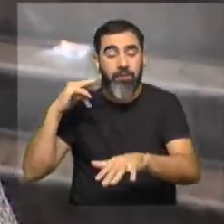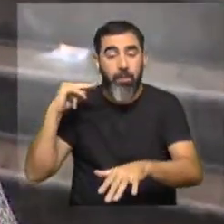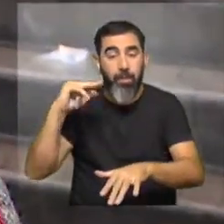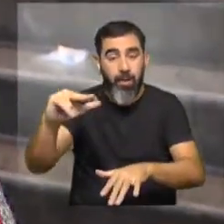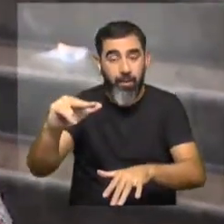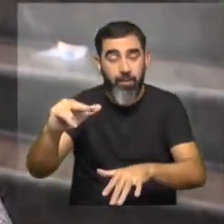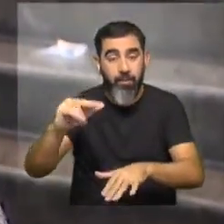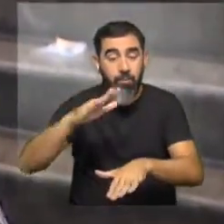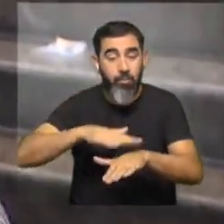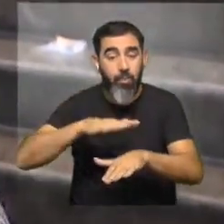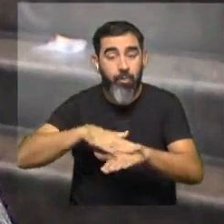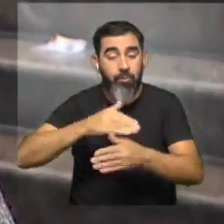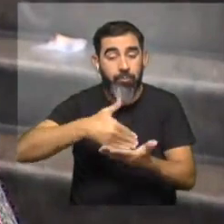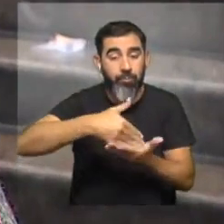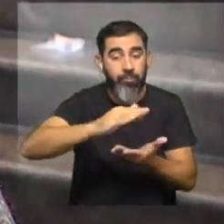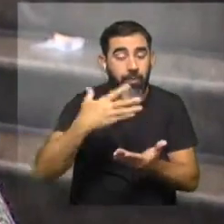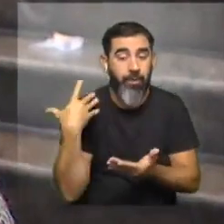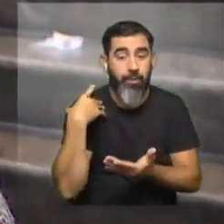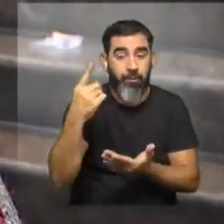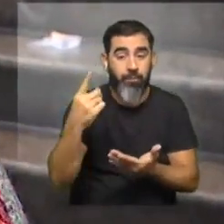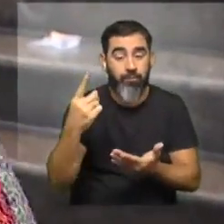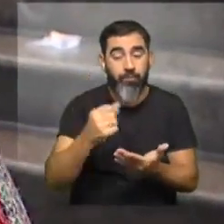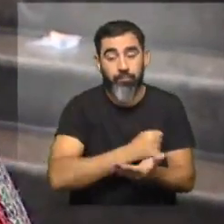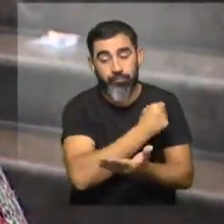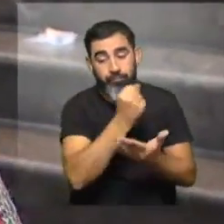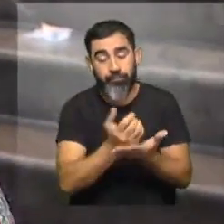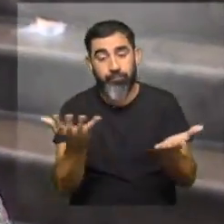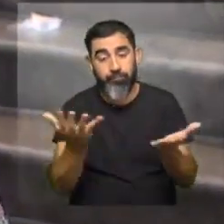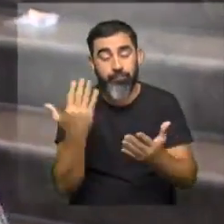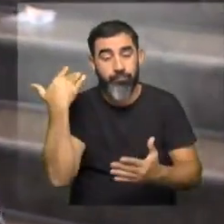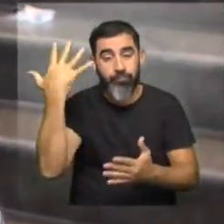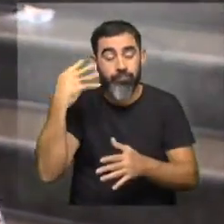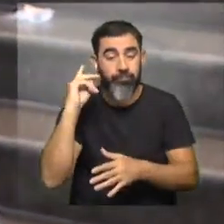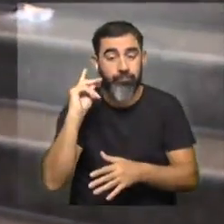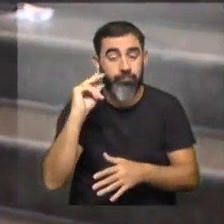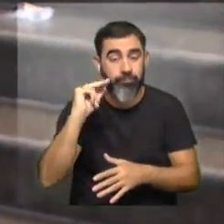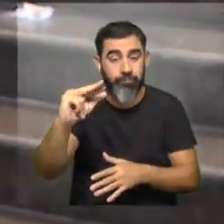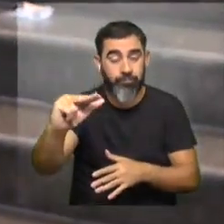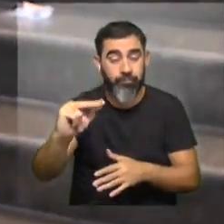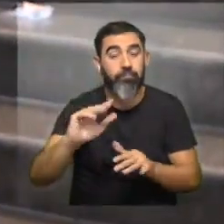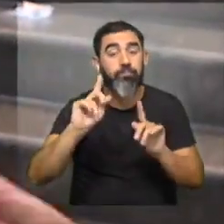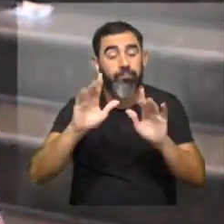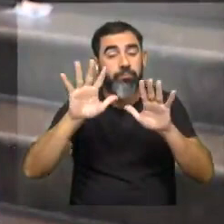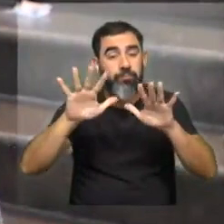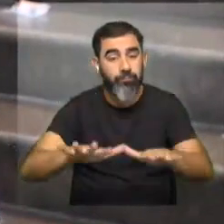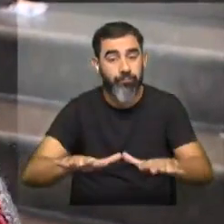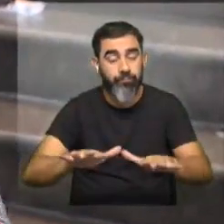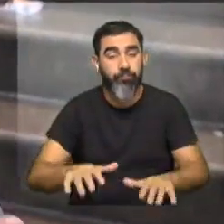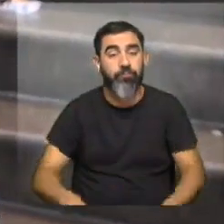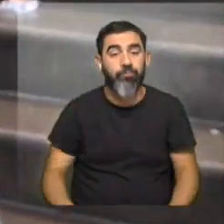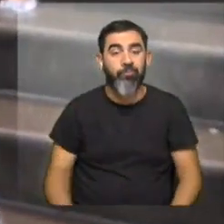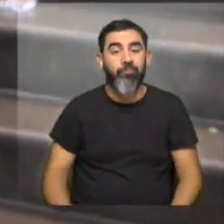que ocurre la separación del cargo del director, estábamos en asamblea permanente y estábamos haciendo paro. Y